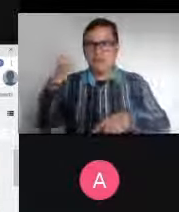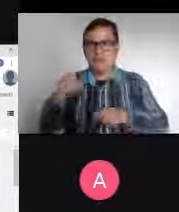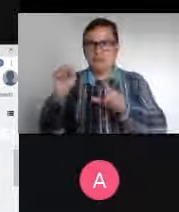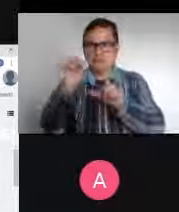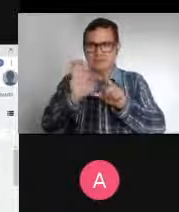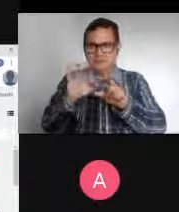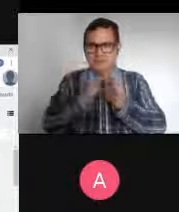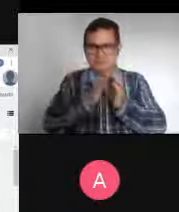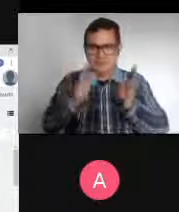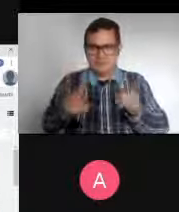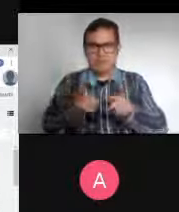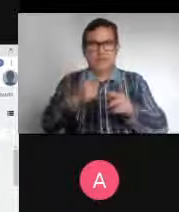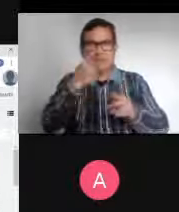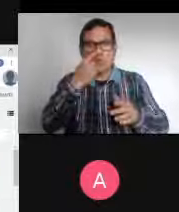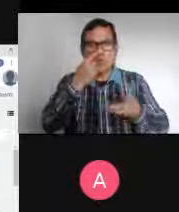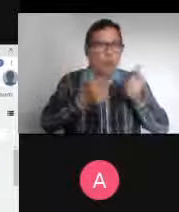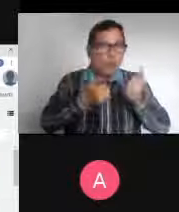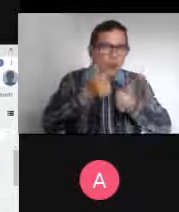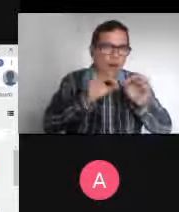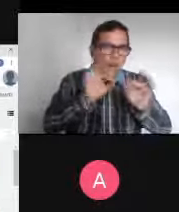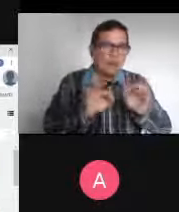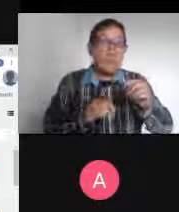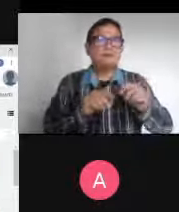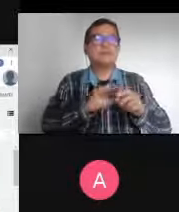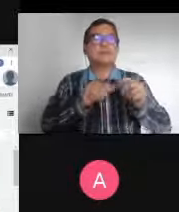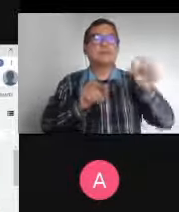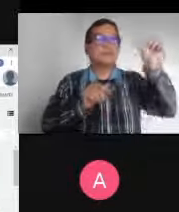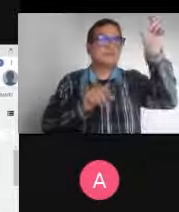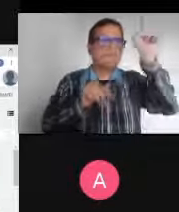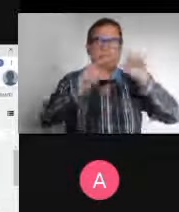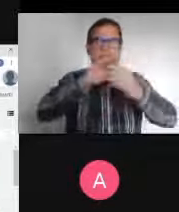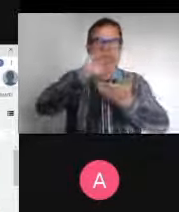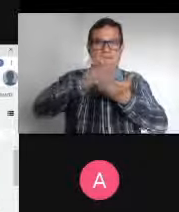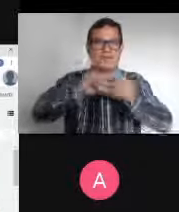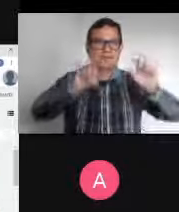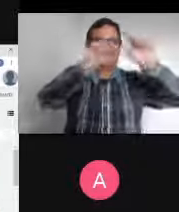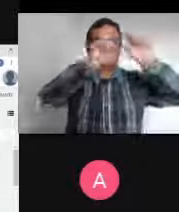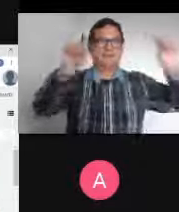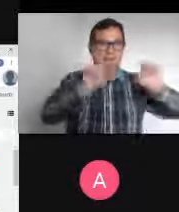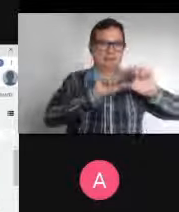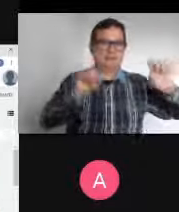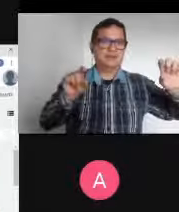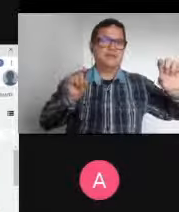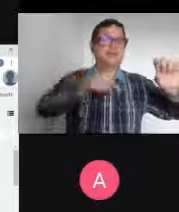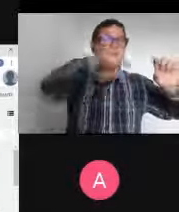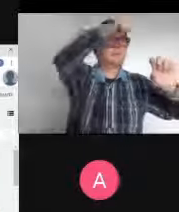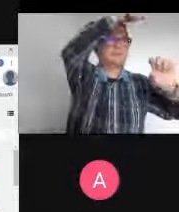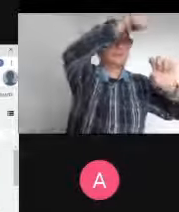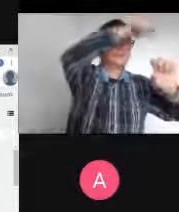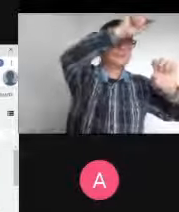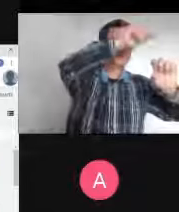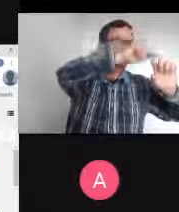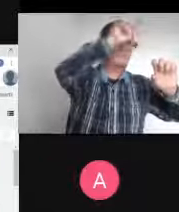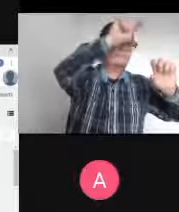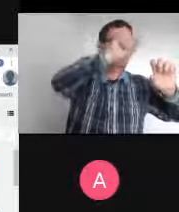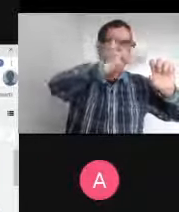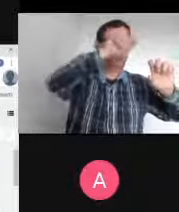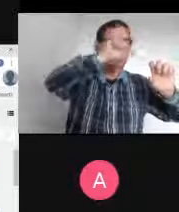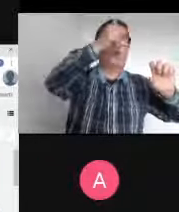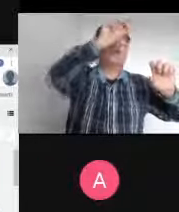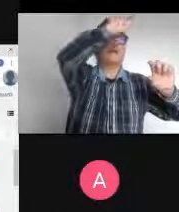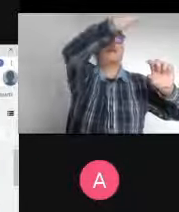que estas conexiones van, las que van en el centro van de manera vertical y las que van en la parte superior van de manera horizontal.